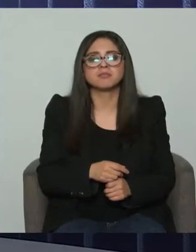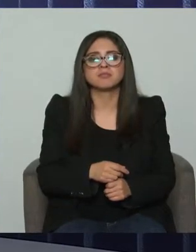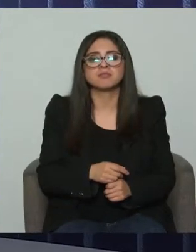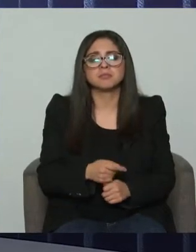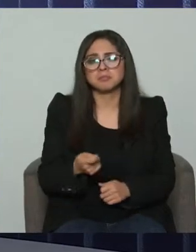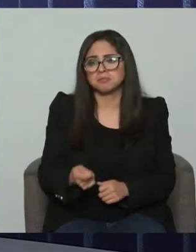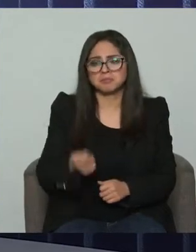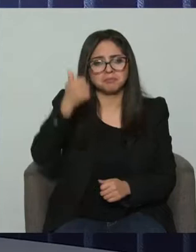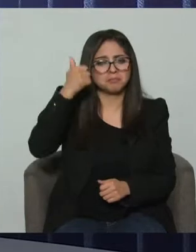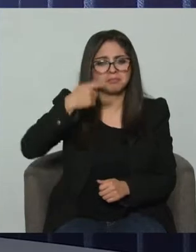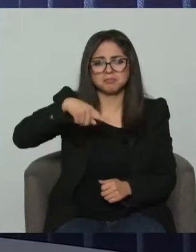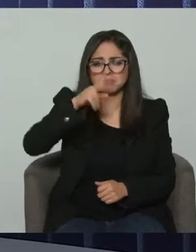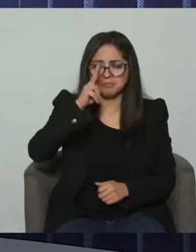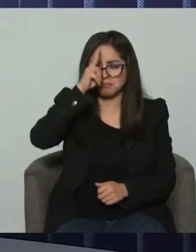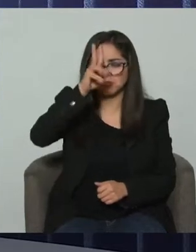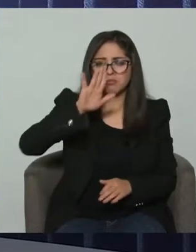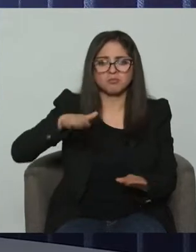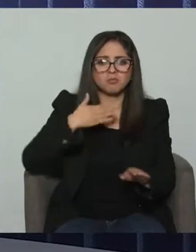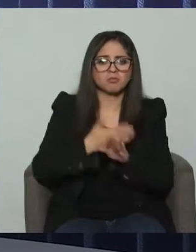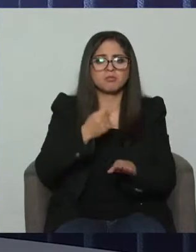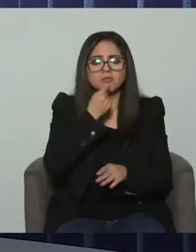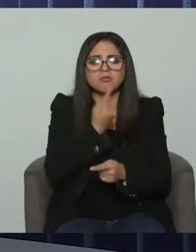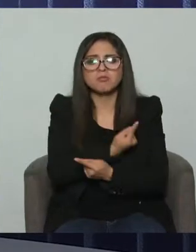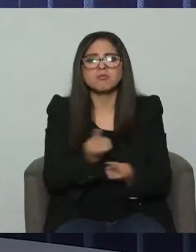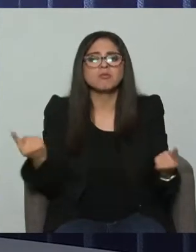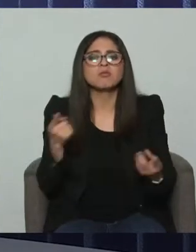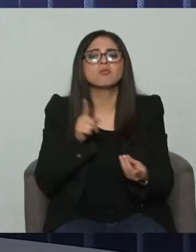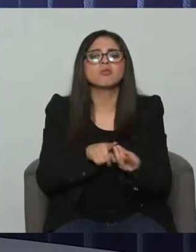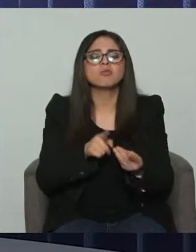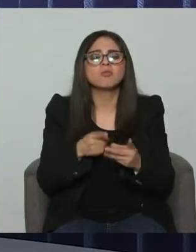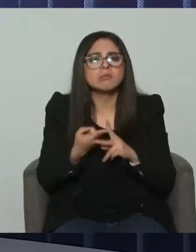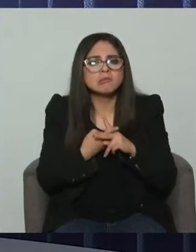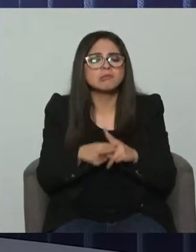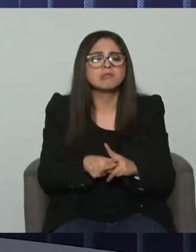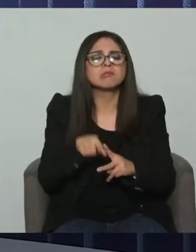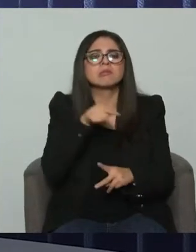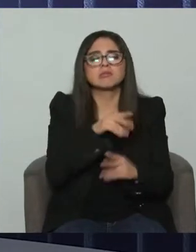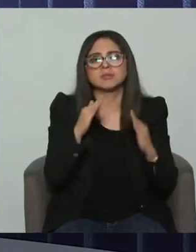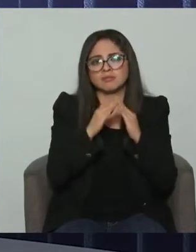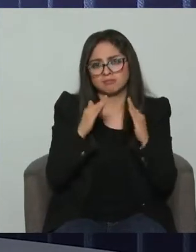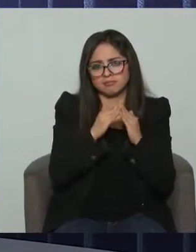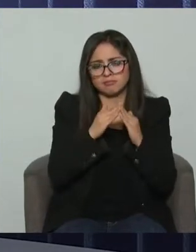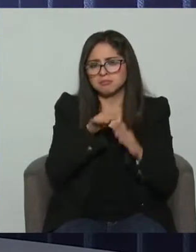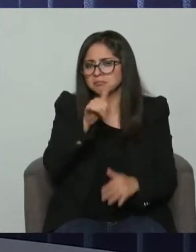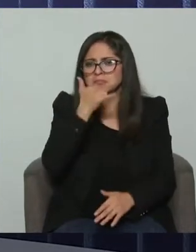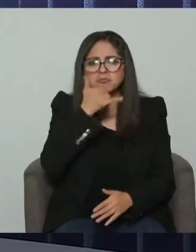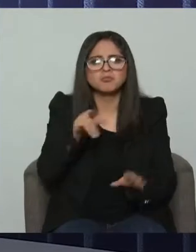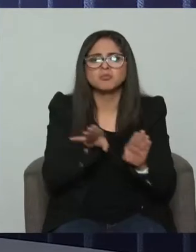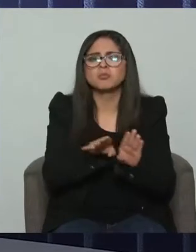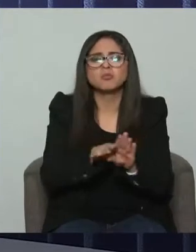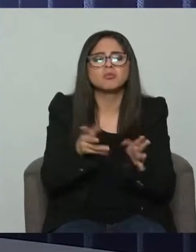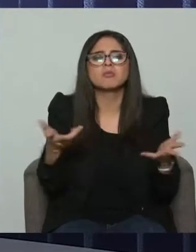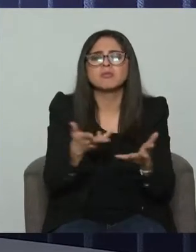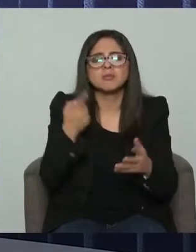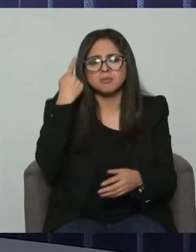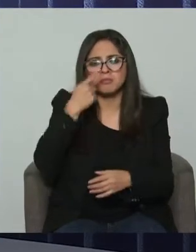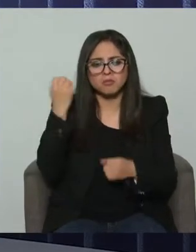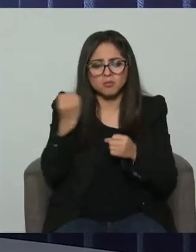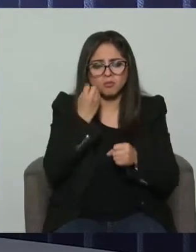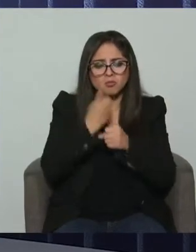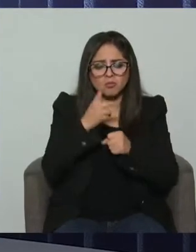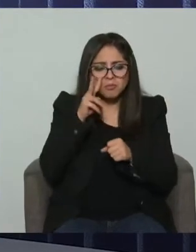una niña o un niño se mueve, sería como una de las estrategias principales, ¿no? Entonces, porque creo que ya no es una cuestión que quede solamente en el núcleo familiar,